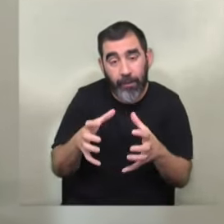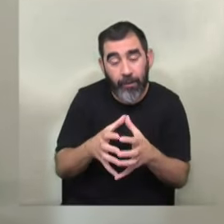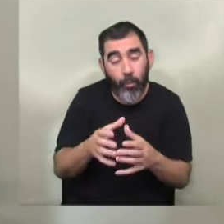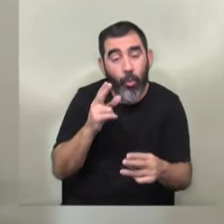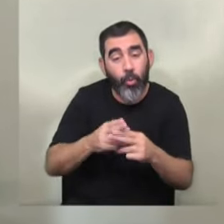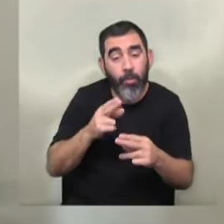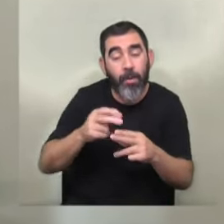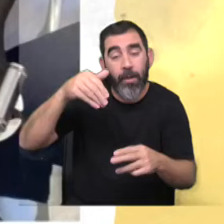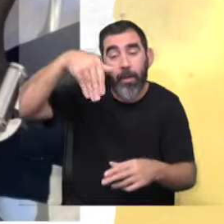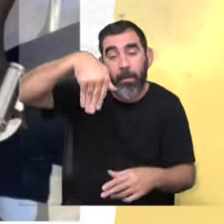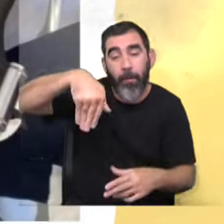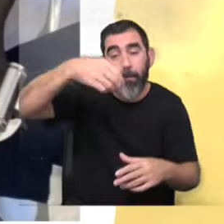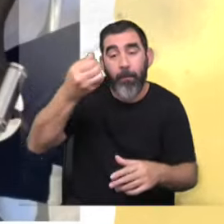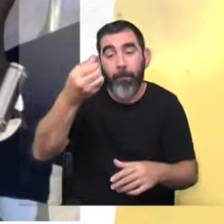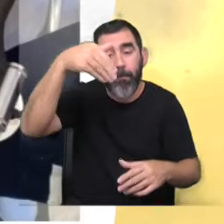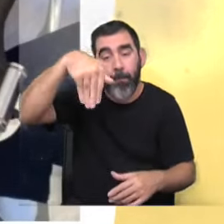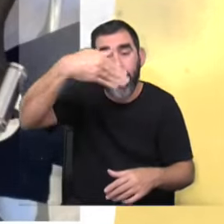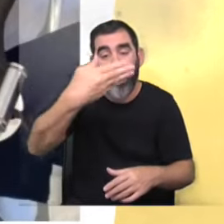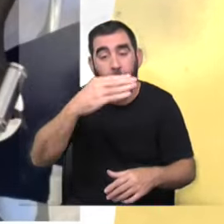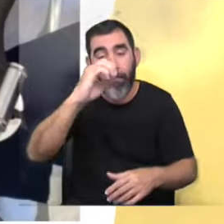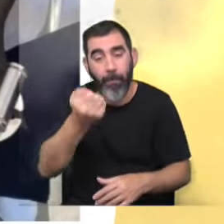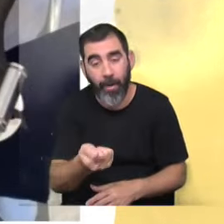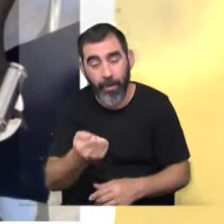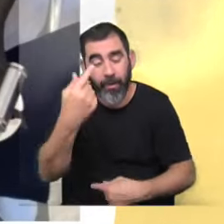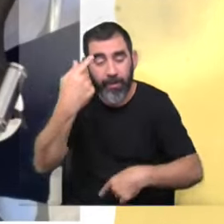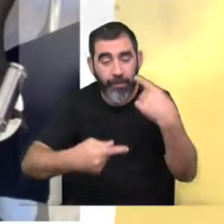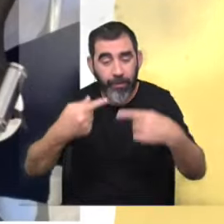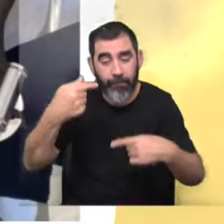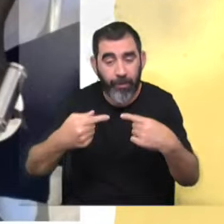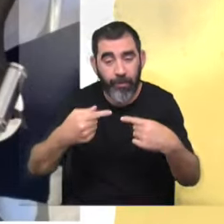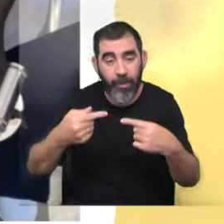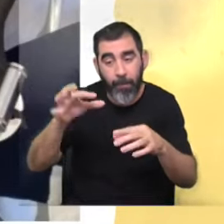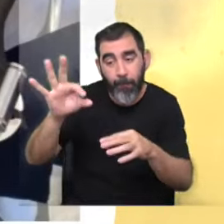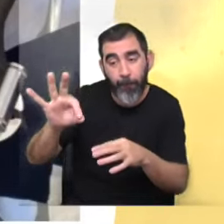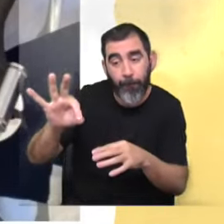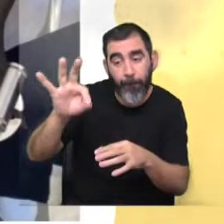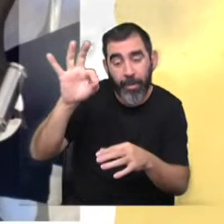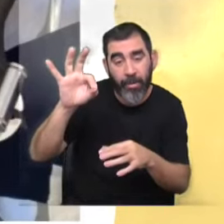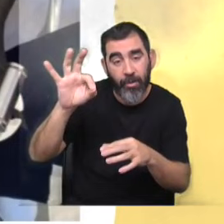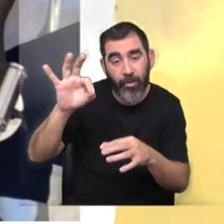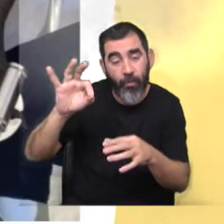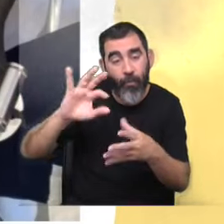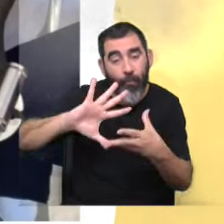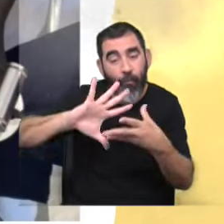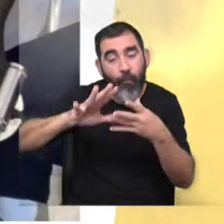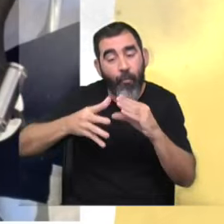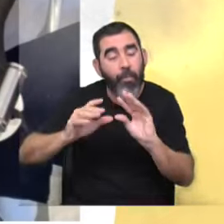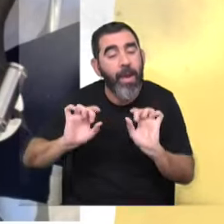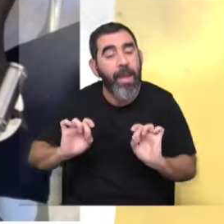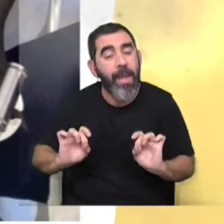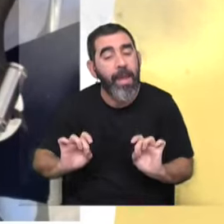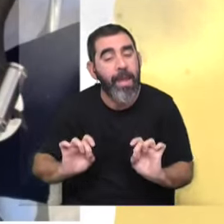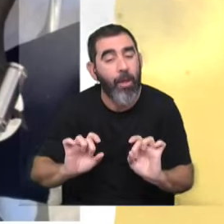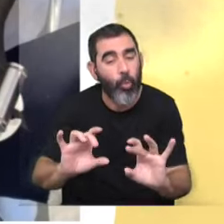Mamba, que tiene diferentes particularidades que hacen que el folículo salga de la forma más natural y